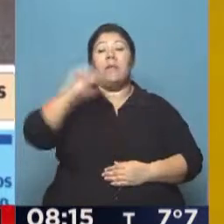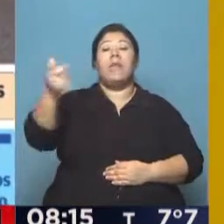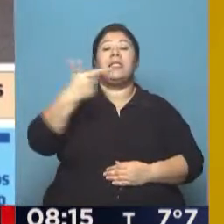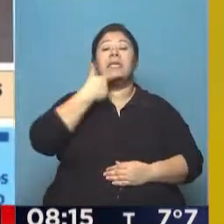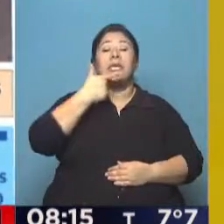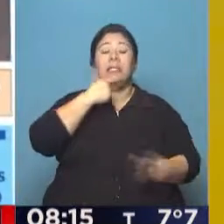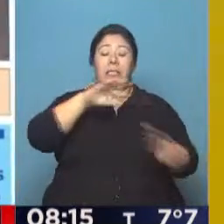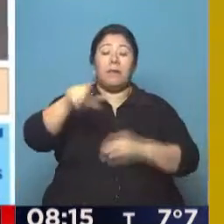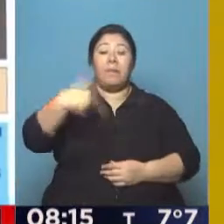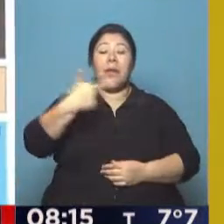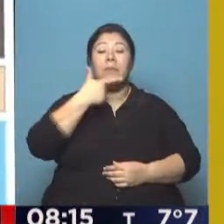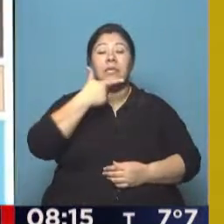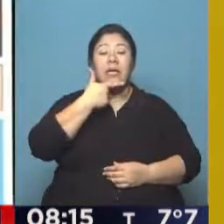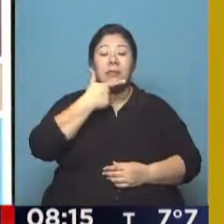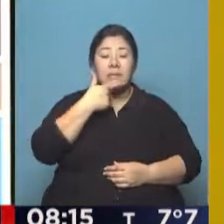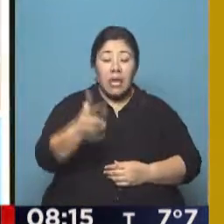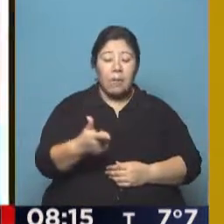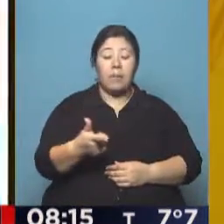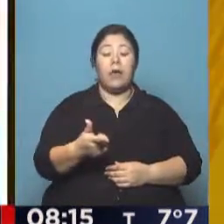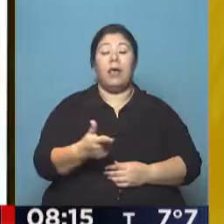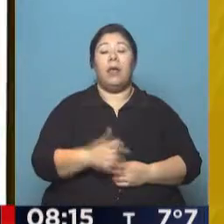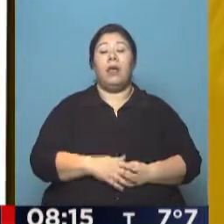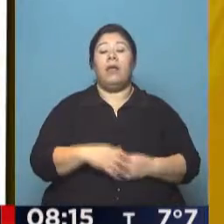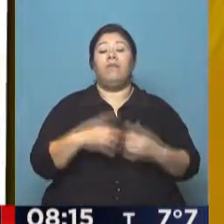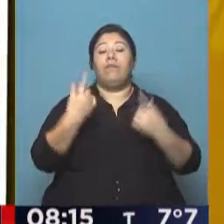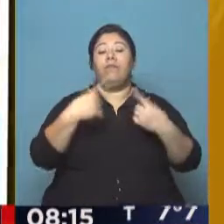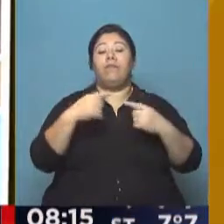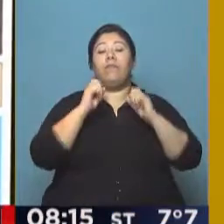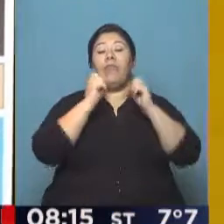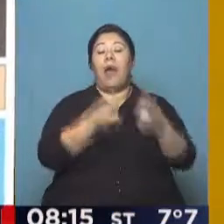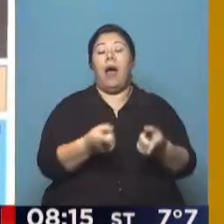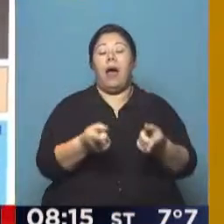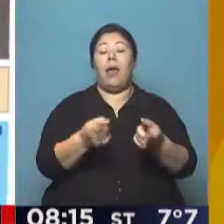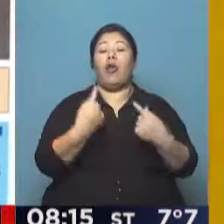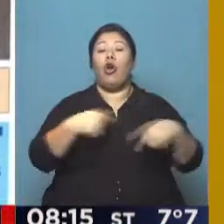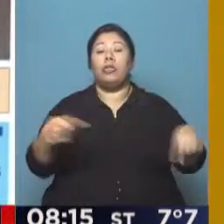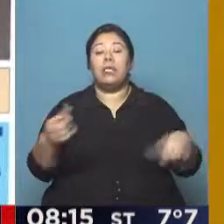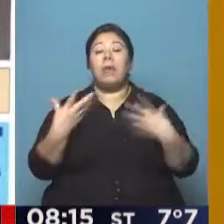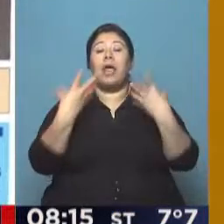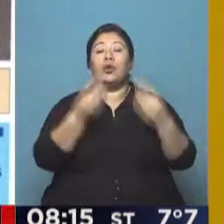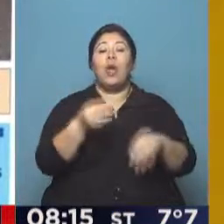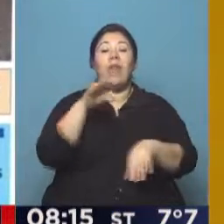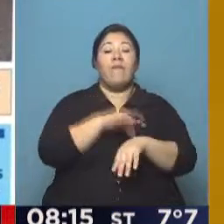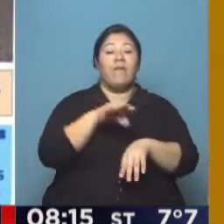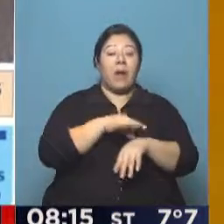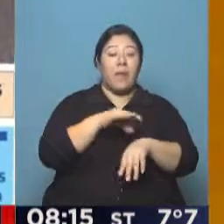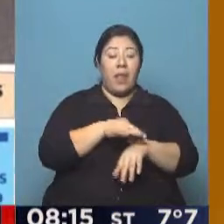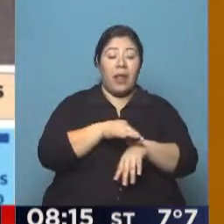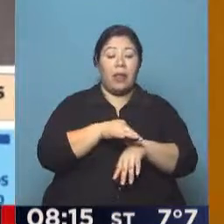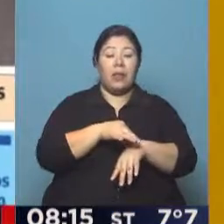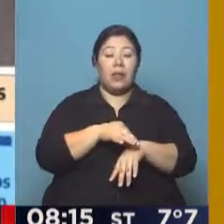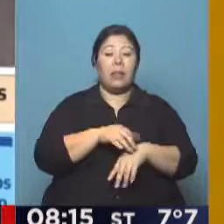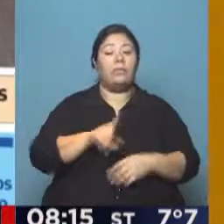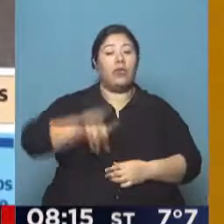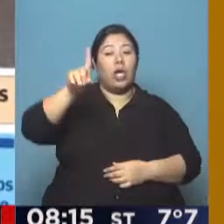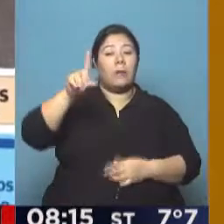entregar 5.000 ovitrampas para tratar de controlar esta enfermedad que ha preocupado y que sigue preocupando, sobre todo en el norte,